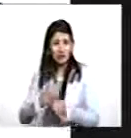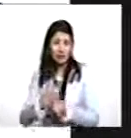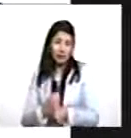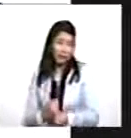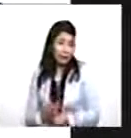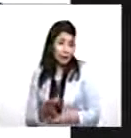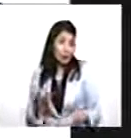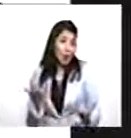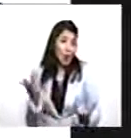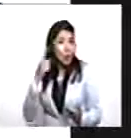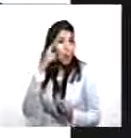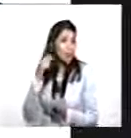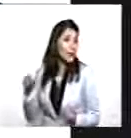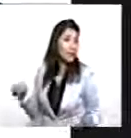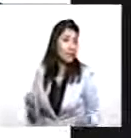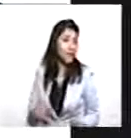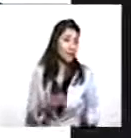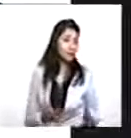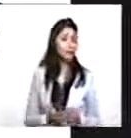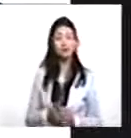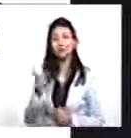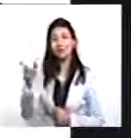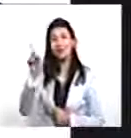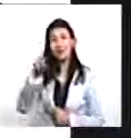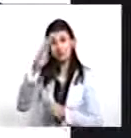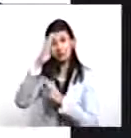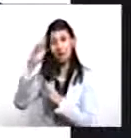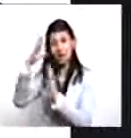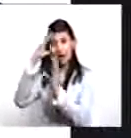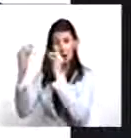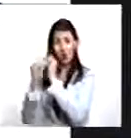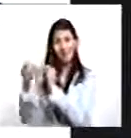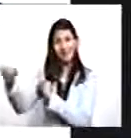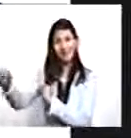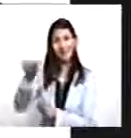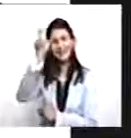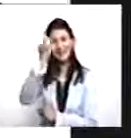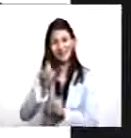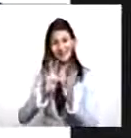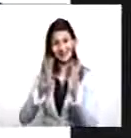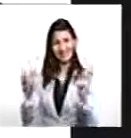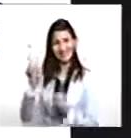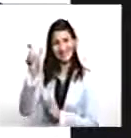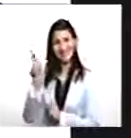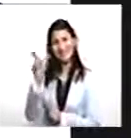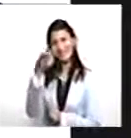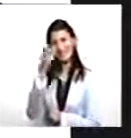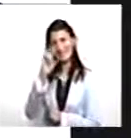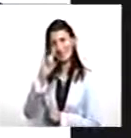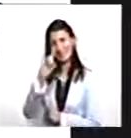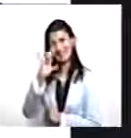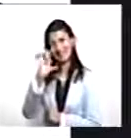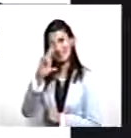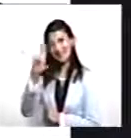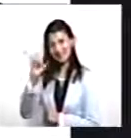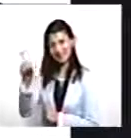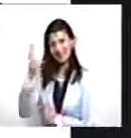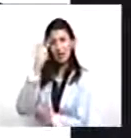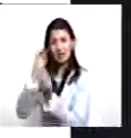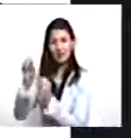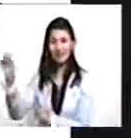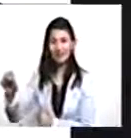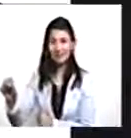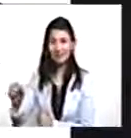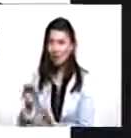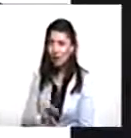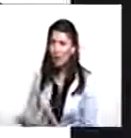estoy totalmente de acuerdo con usted, y por eso mi reflexión final es que una vez el gobierno dé señales claras